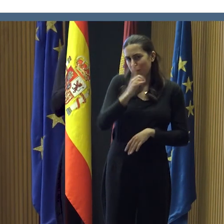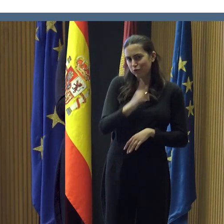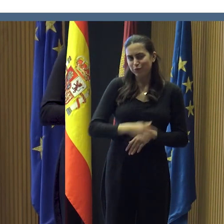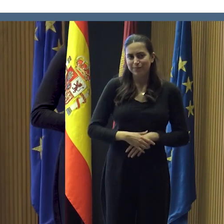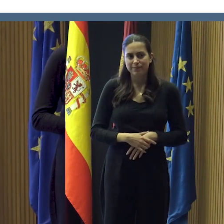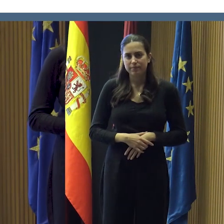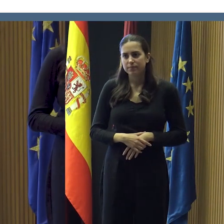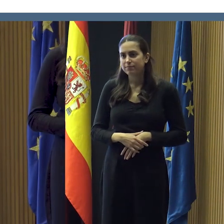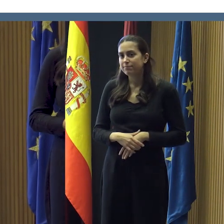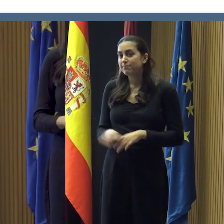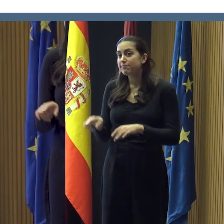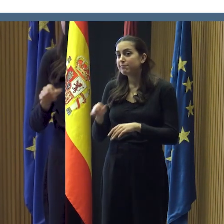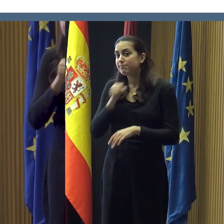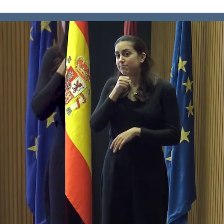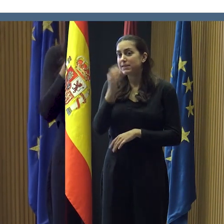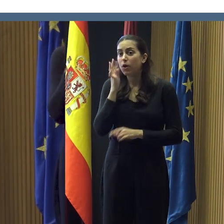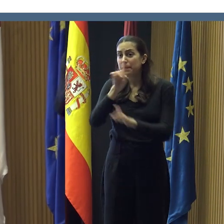¿Más preguntas?